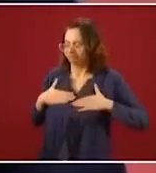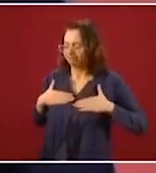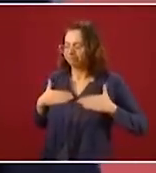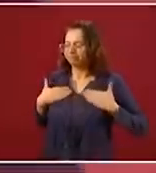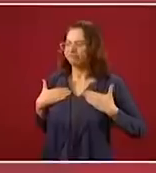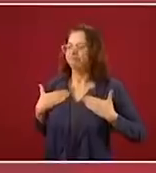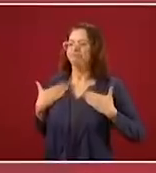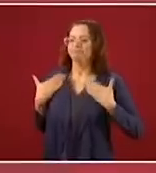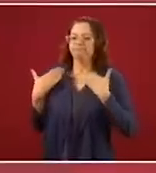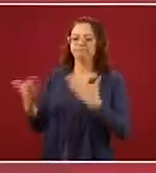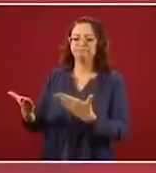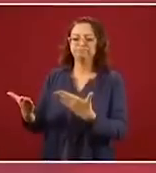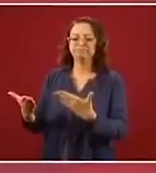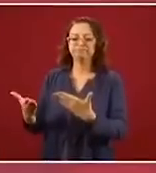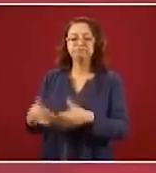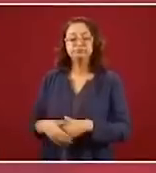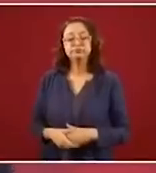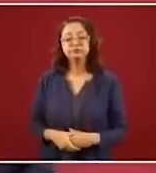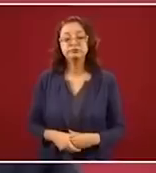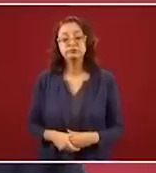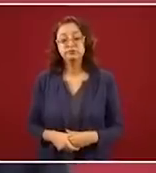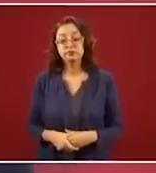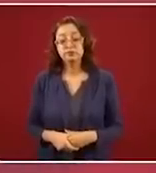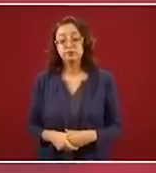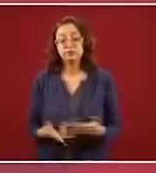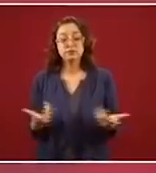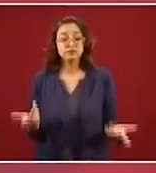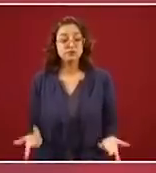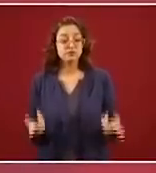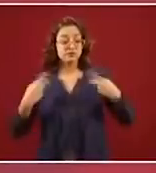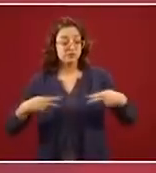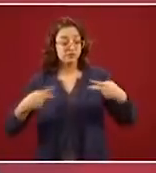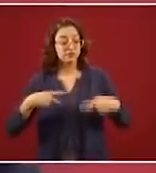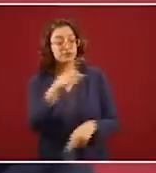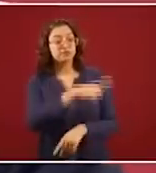y quitar a inspectores